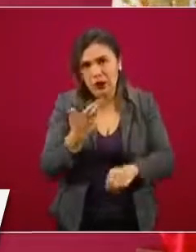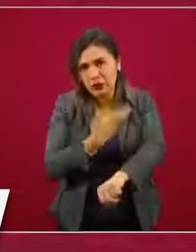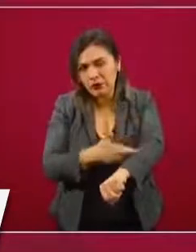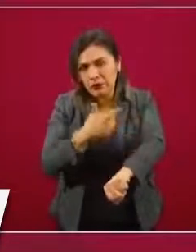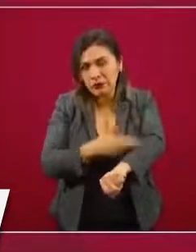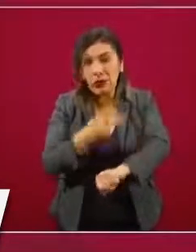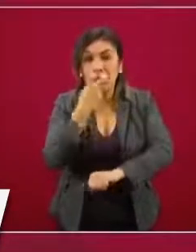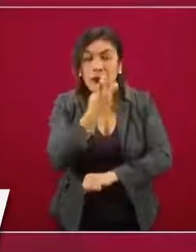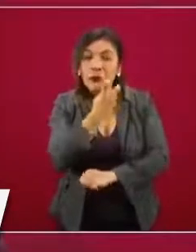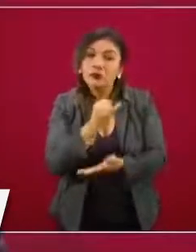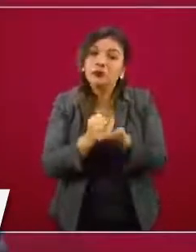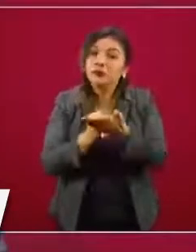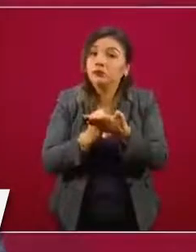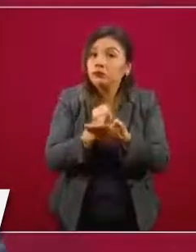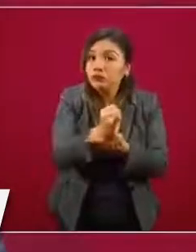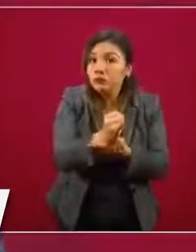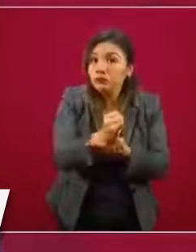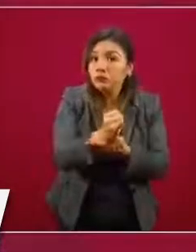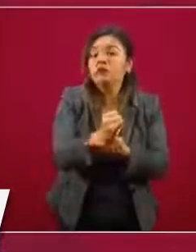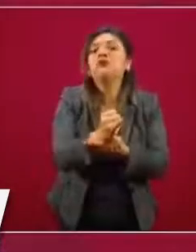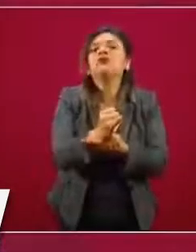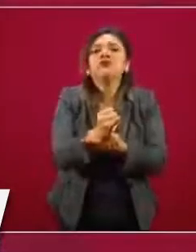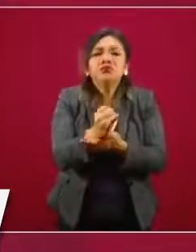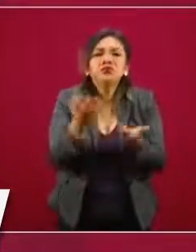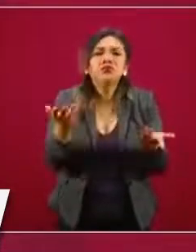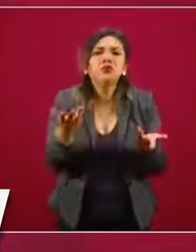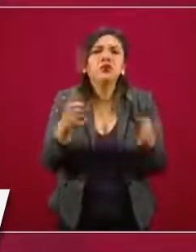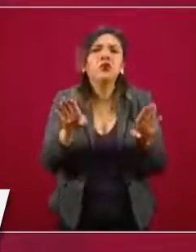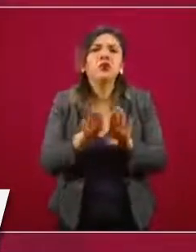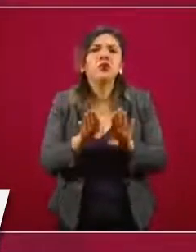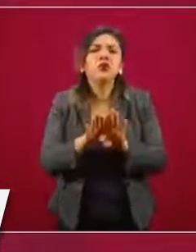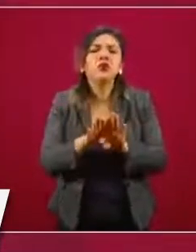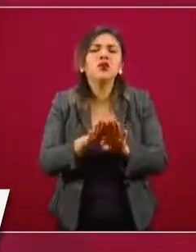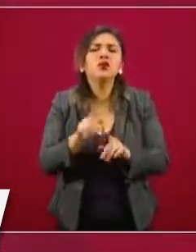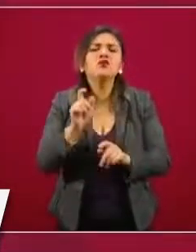Esto fue una decisión de